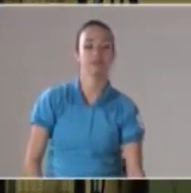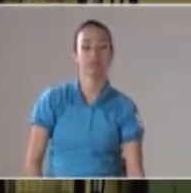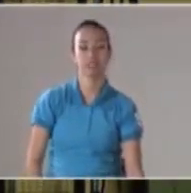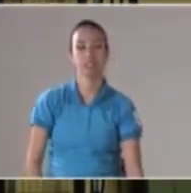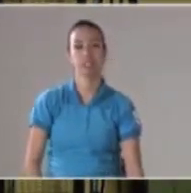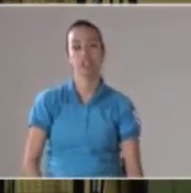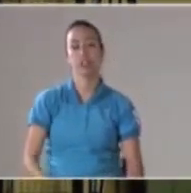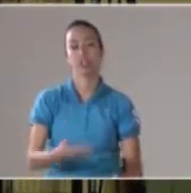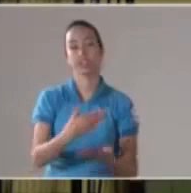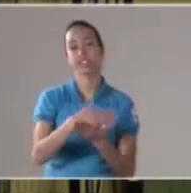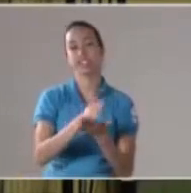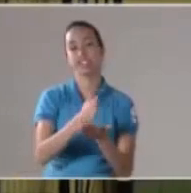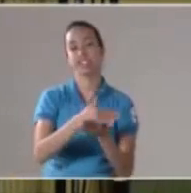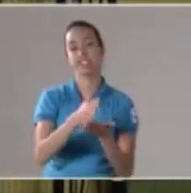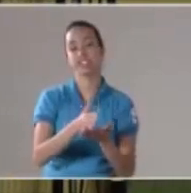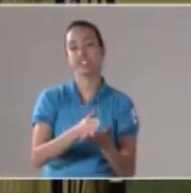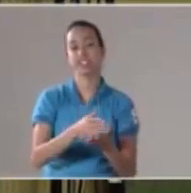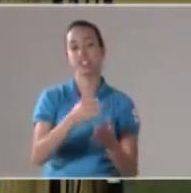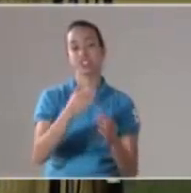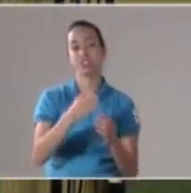Chirmol.